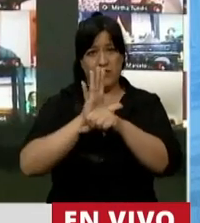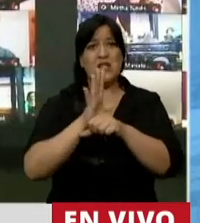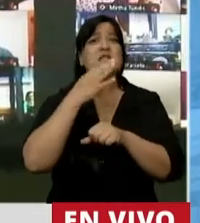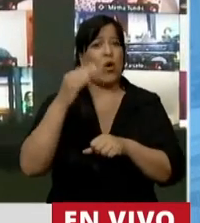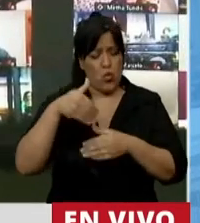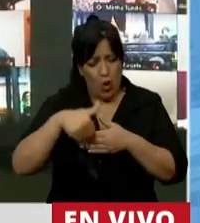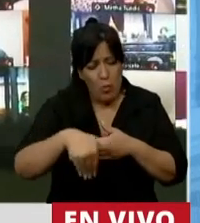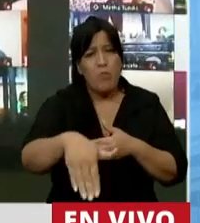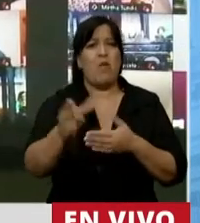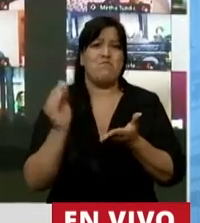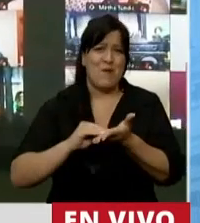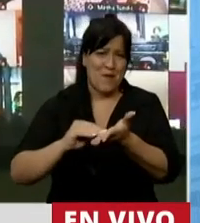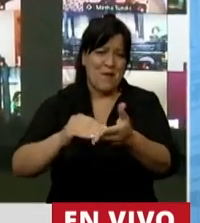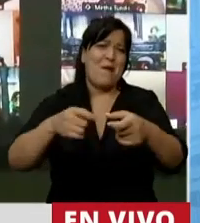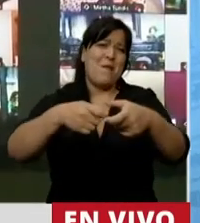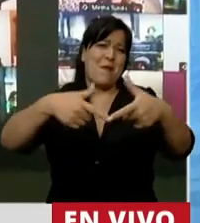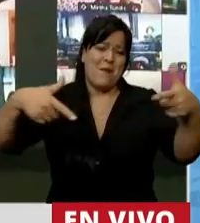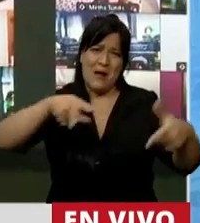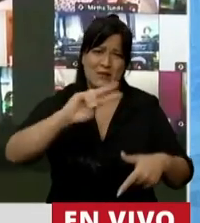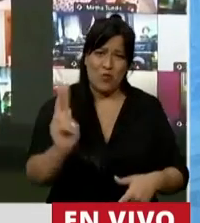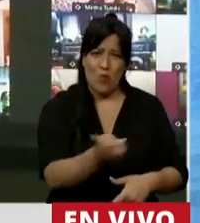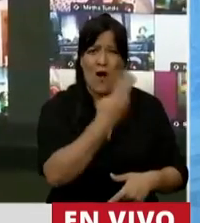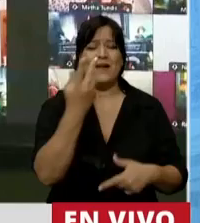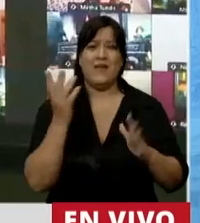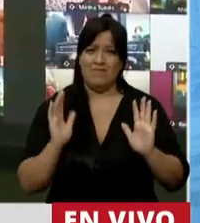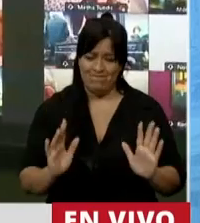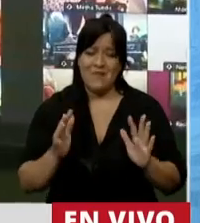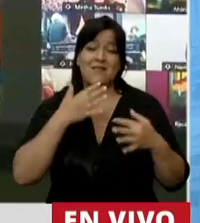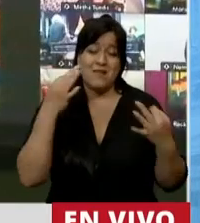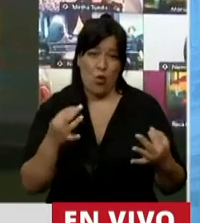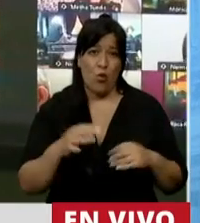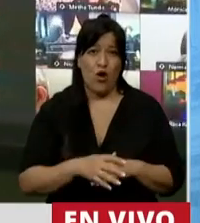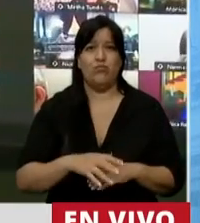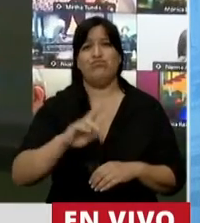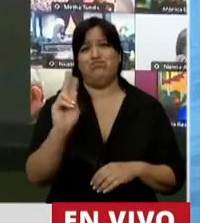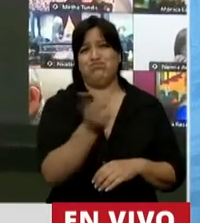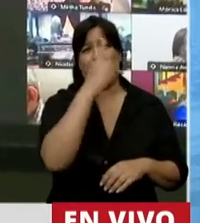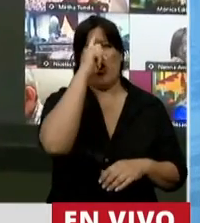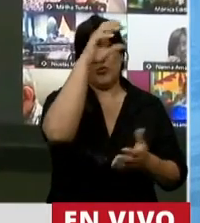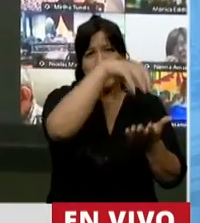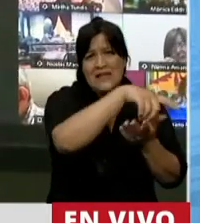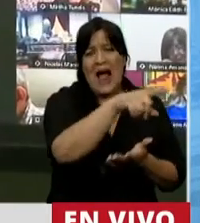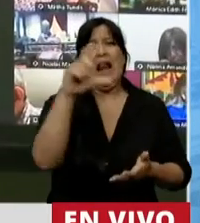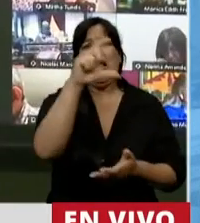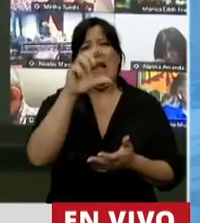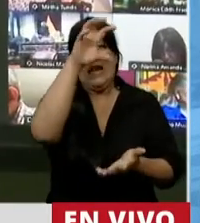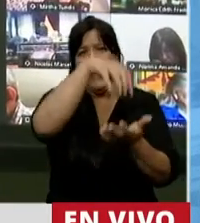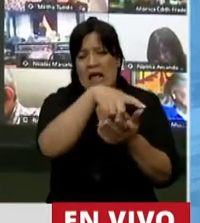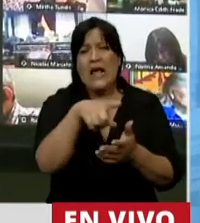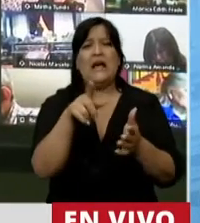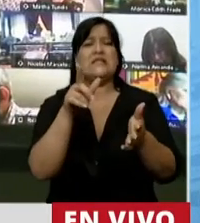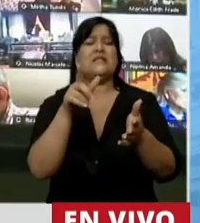más lamentablemente van a morir antes que la pesadilla termine. Han muerto en hospitales, en clínicas, en